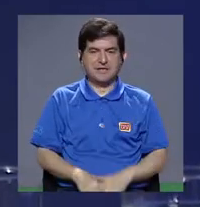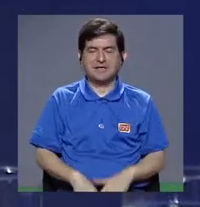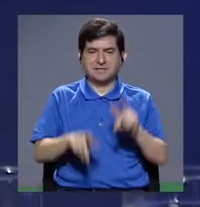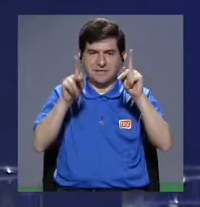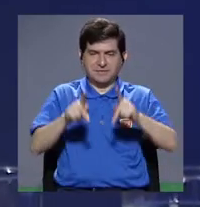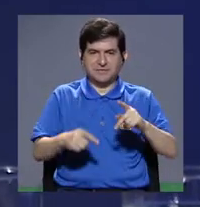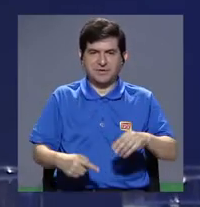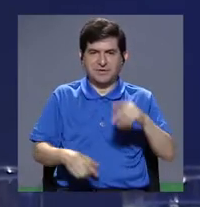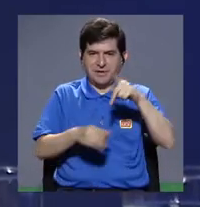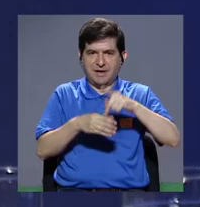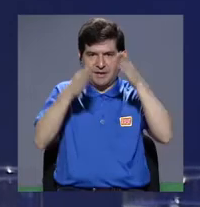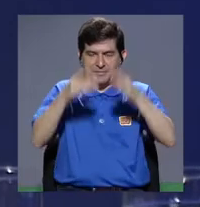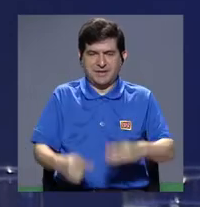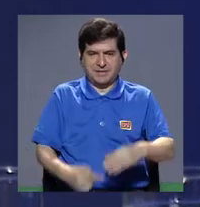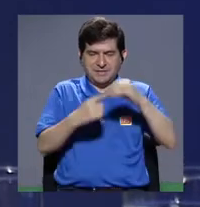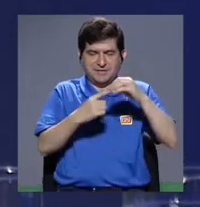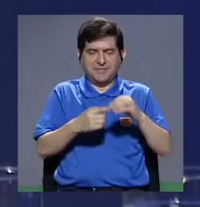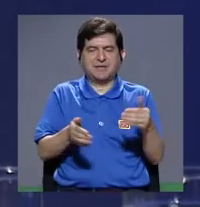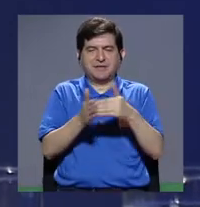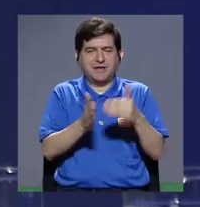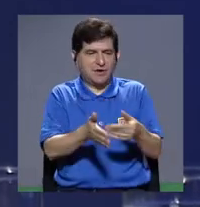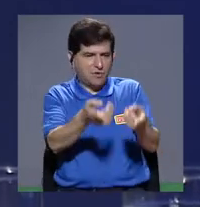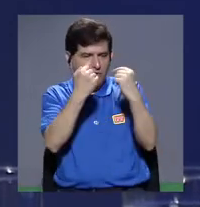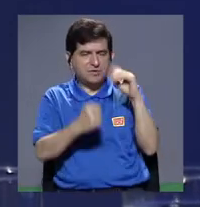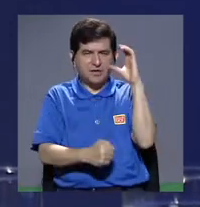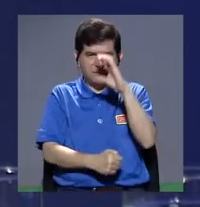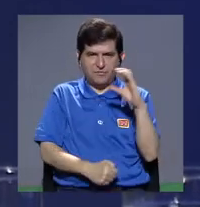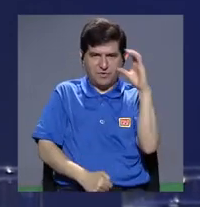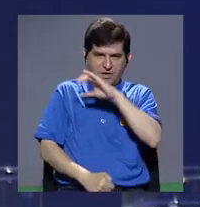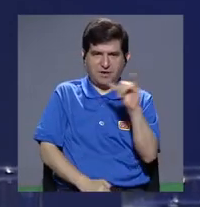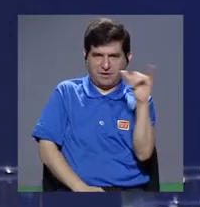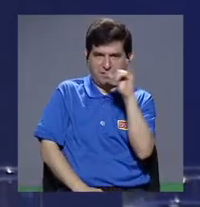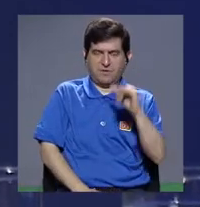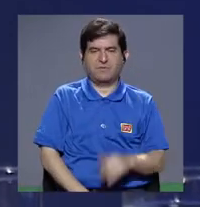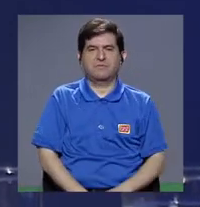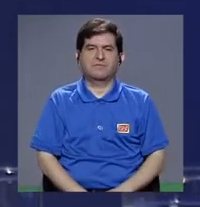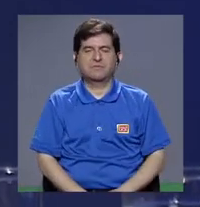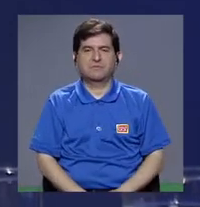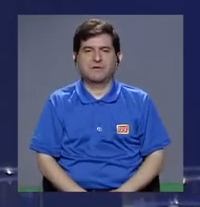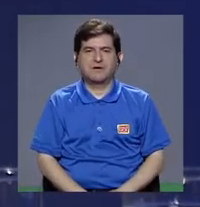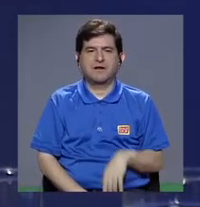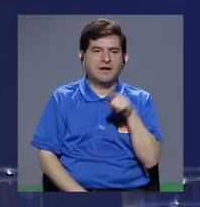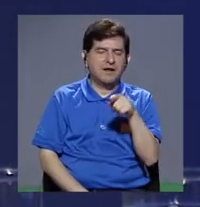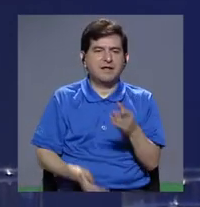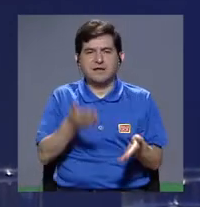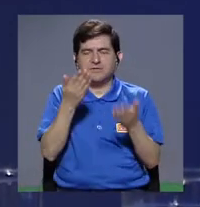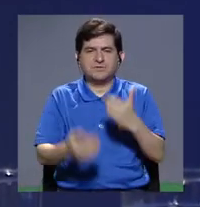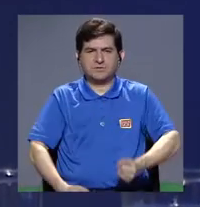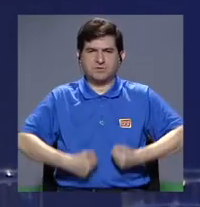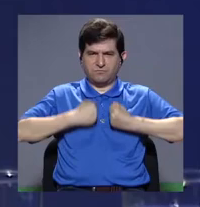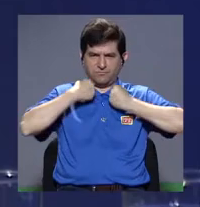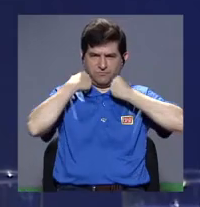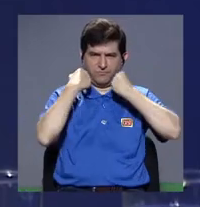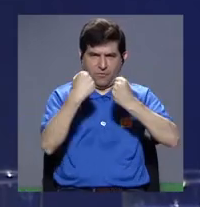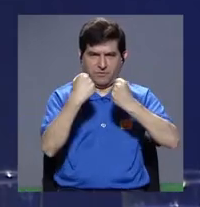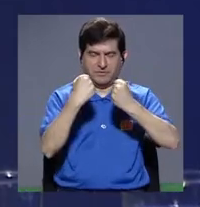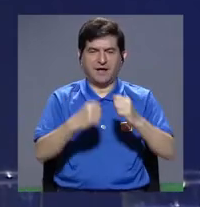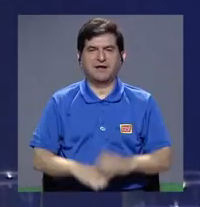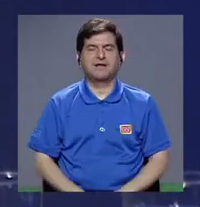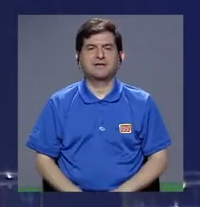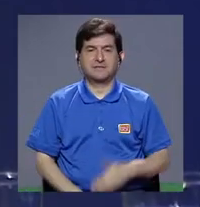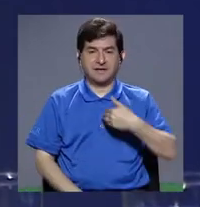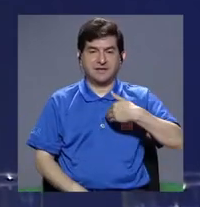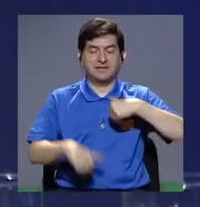protagonista ese regreso y esa búsqueda también es una fortaleza de